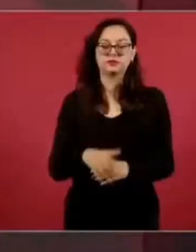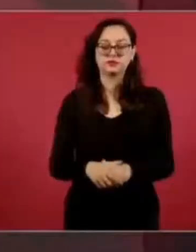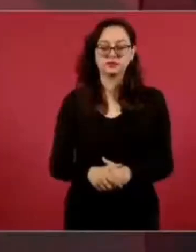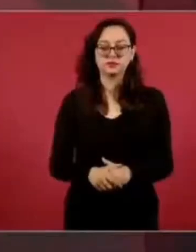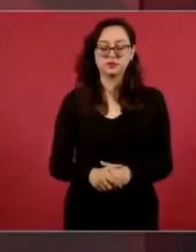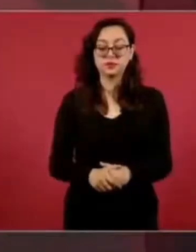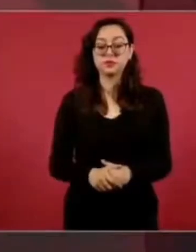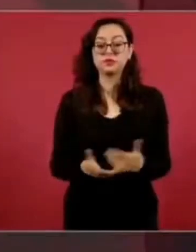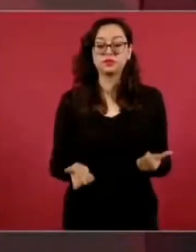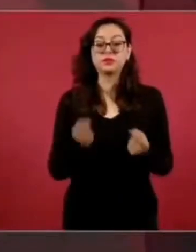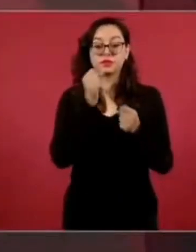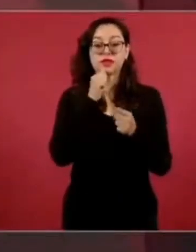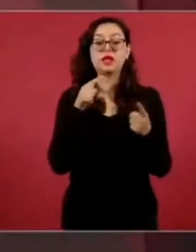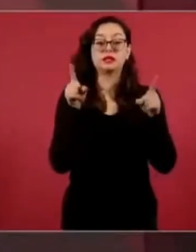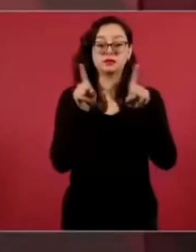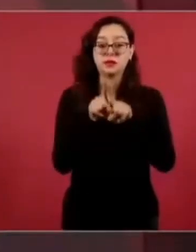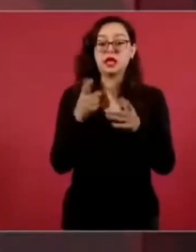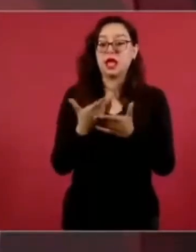los intermediarios.